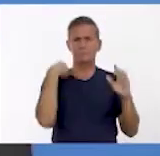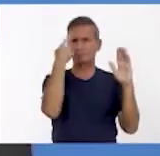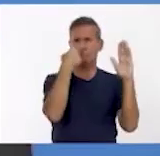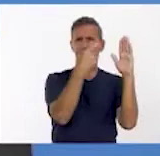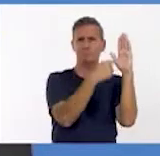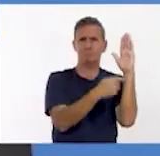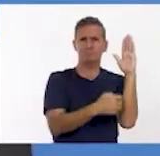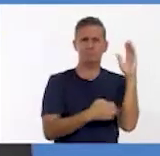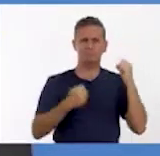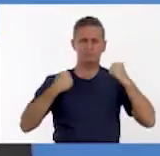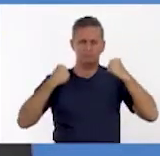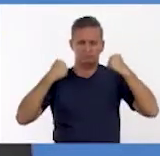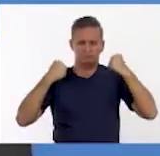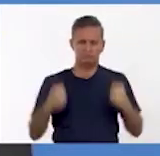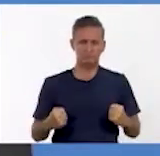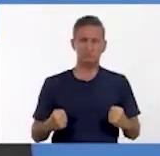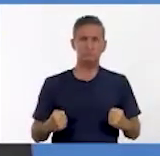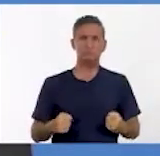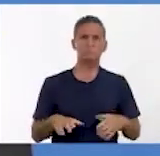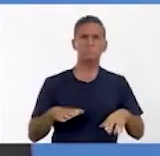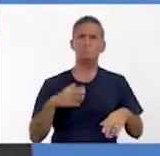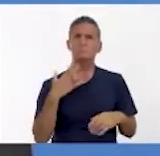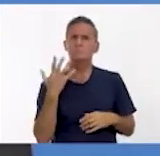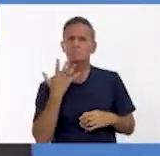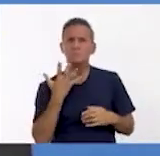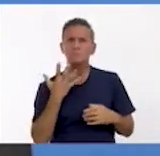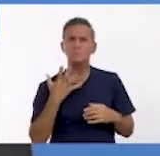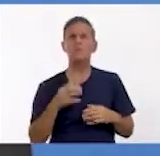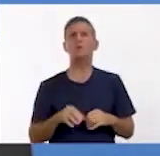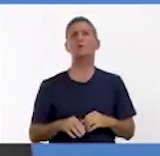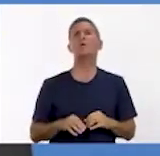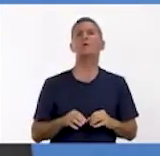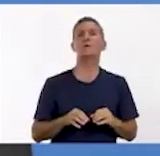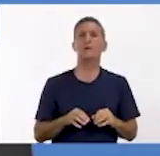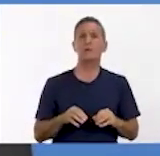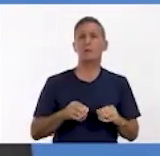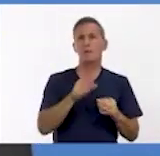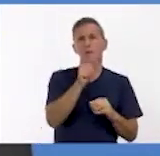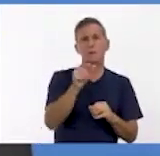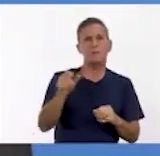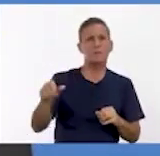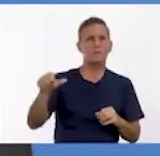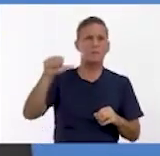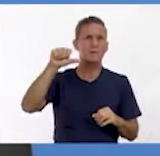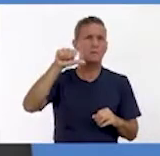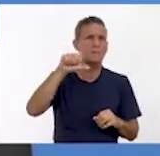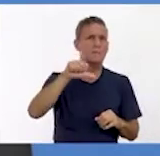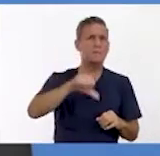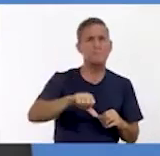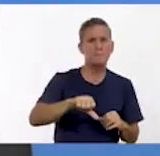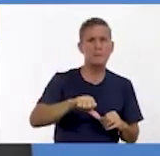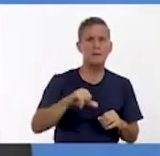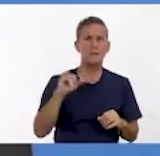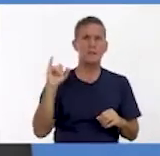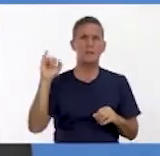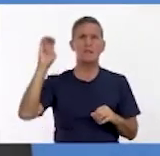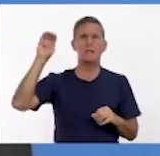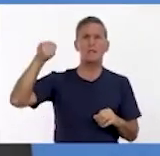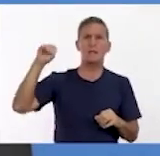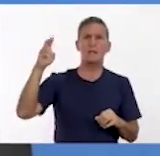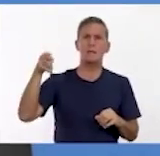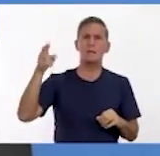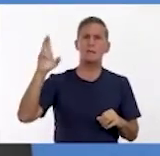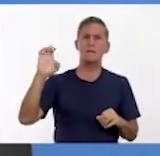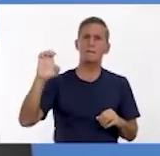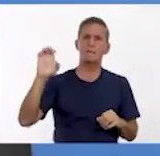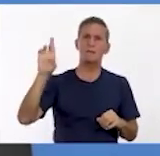globalización tiene un gran carácter de imposición por parte de los imperialistas que quieren imponer lo que se